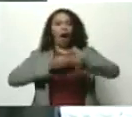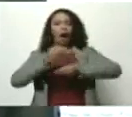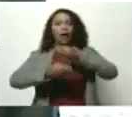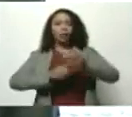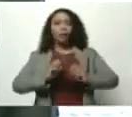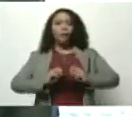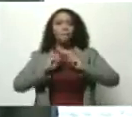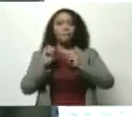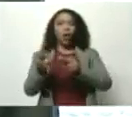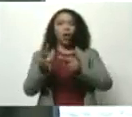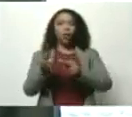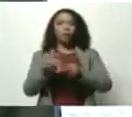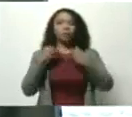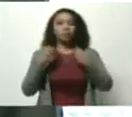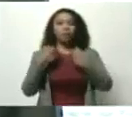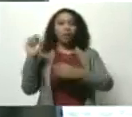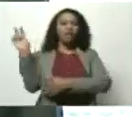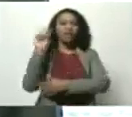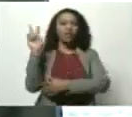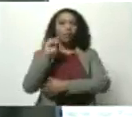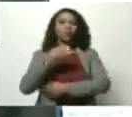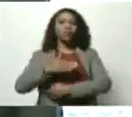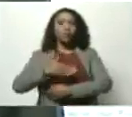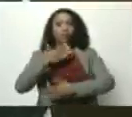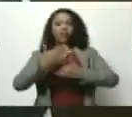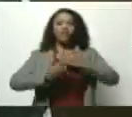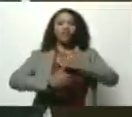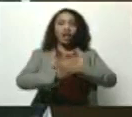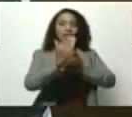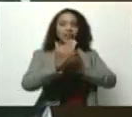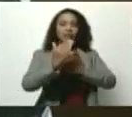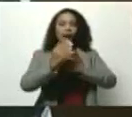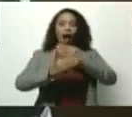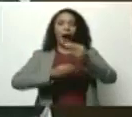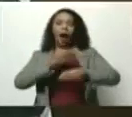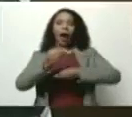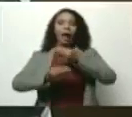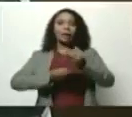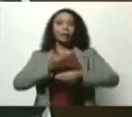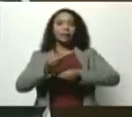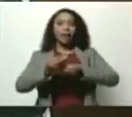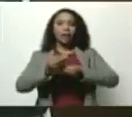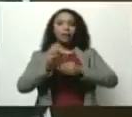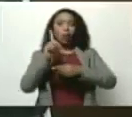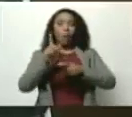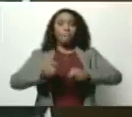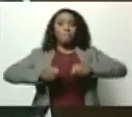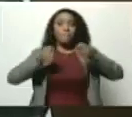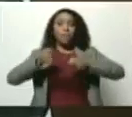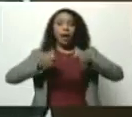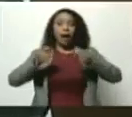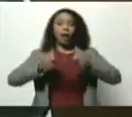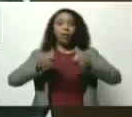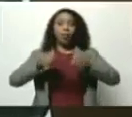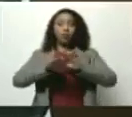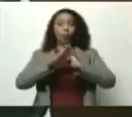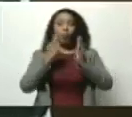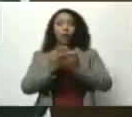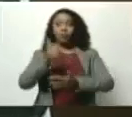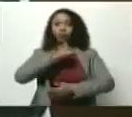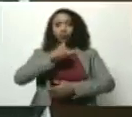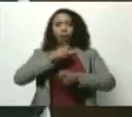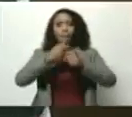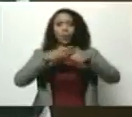oportunidades para que venezuela pueda avanzar en la consolidación de un mercado mundial sostenible para la